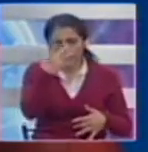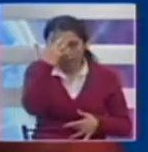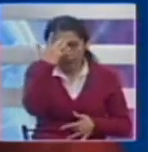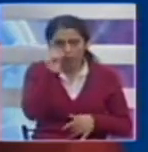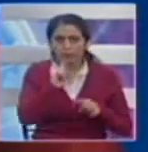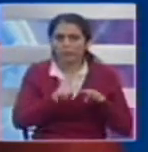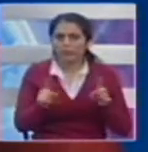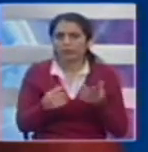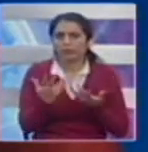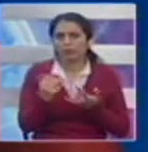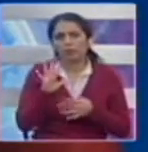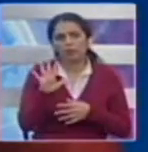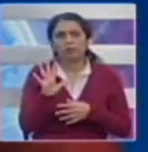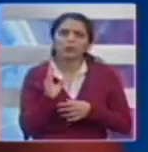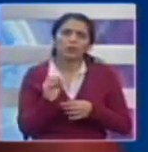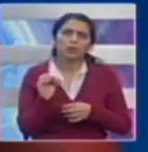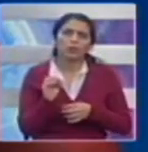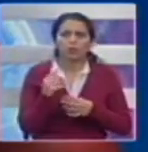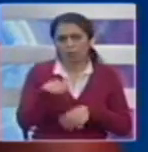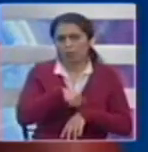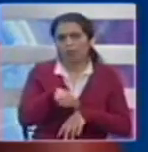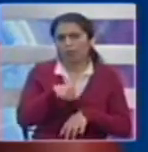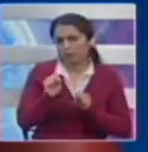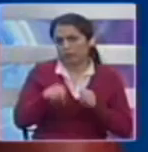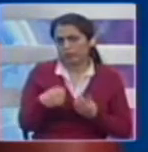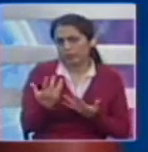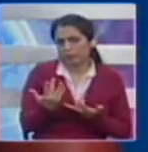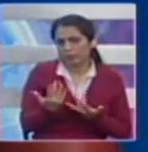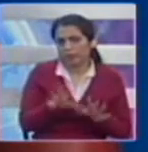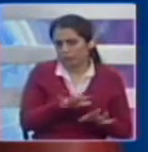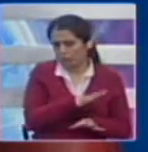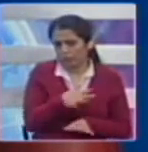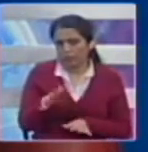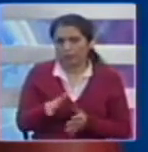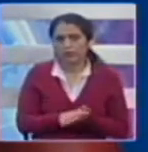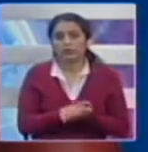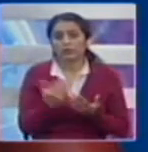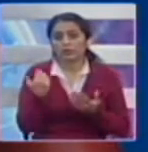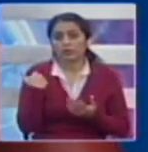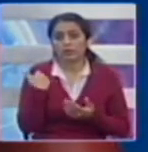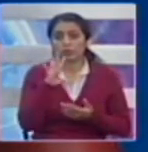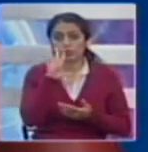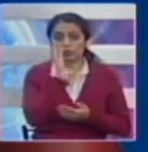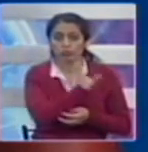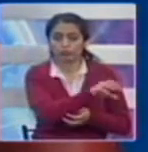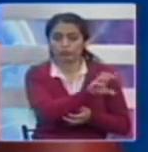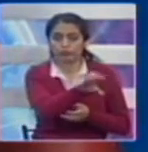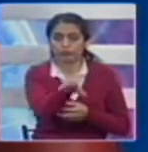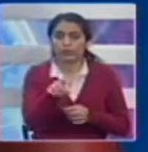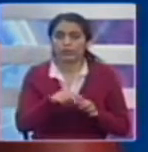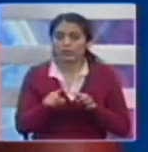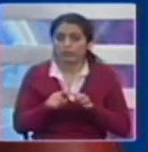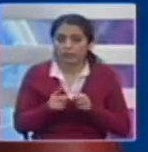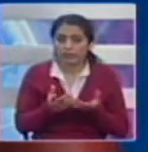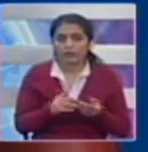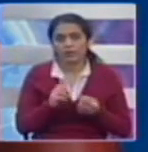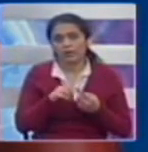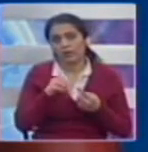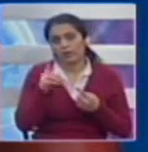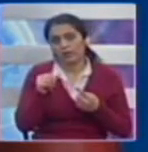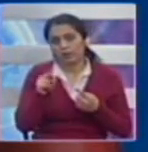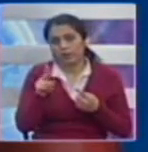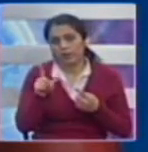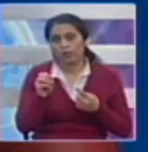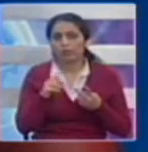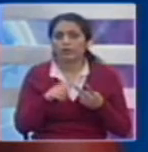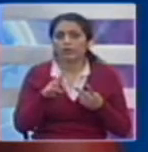de atención ambulatoria, que nosotros tenemos 5 a nivel de la provincia. Tenemos 4 en nuestros cantones, que son Daule, Balsal,